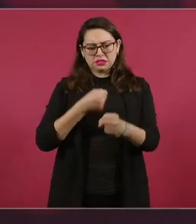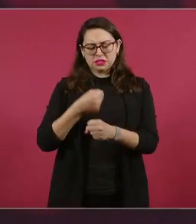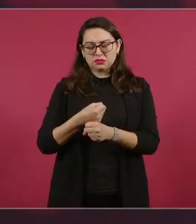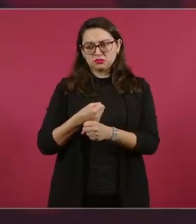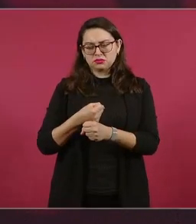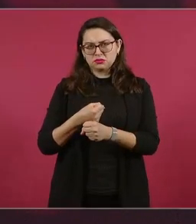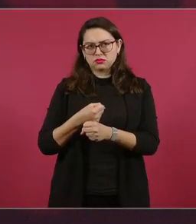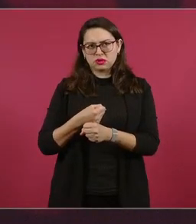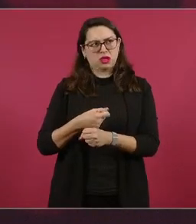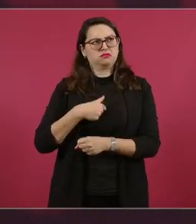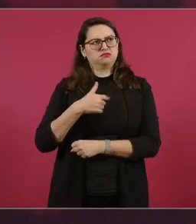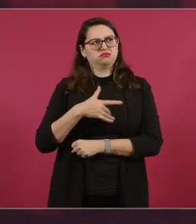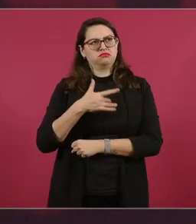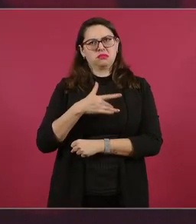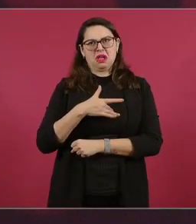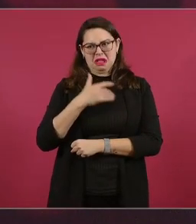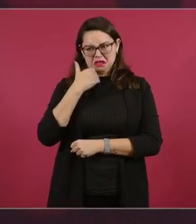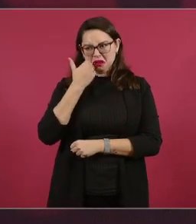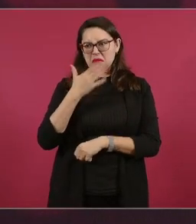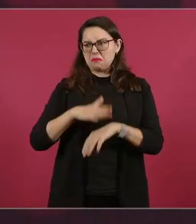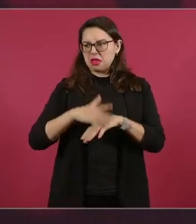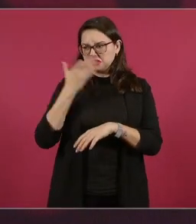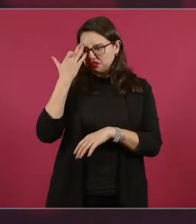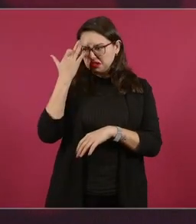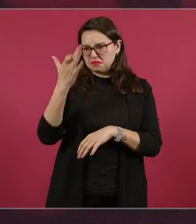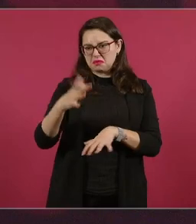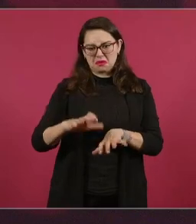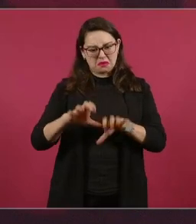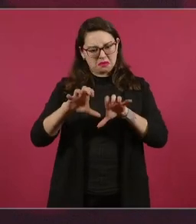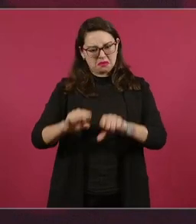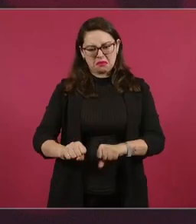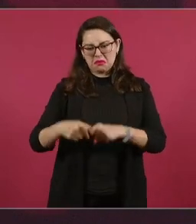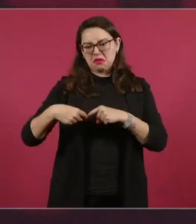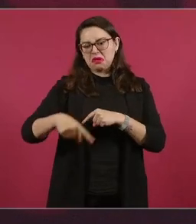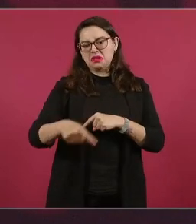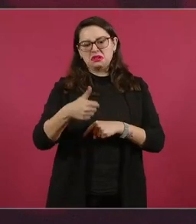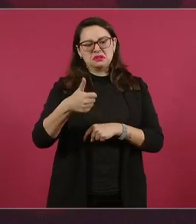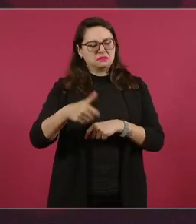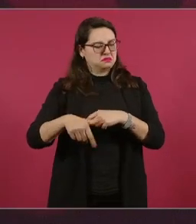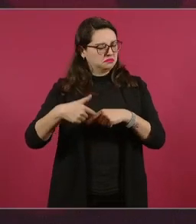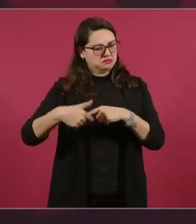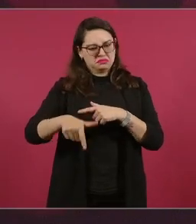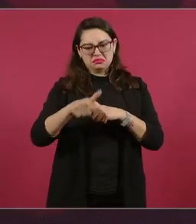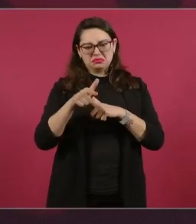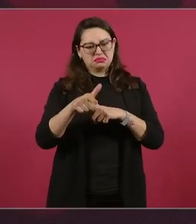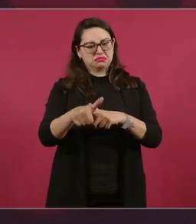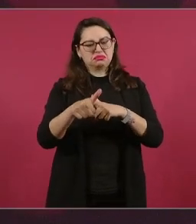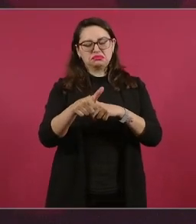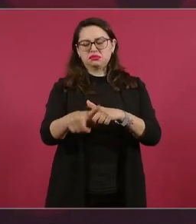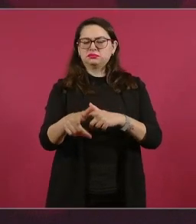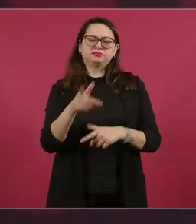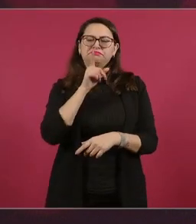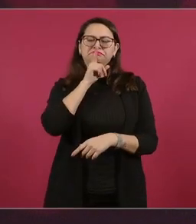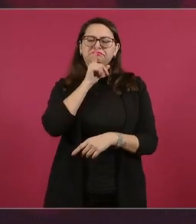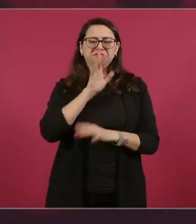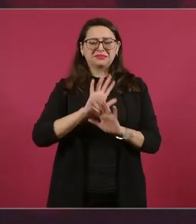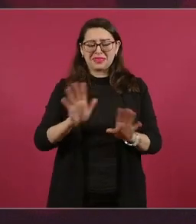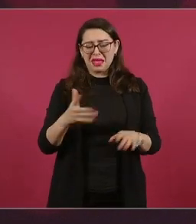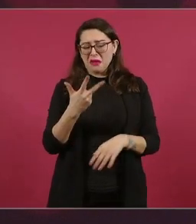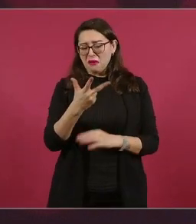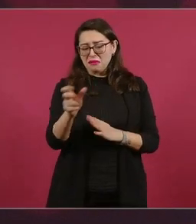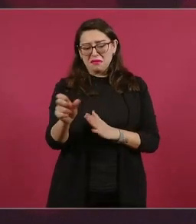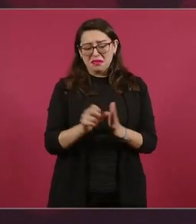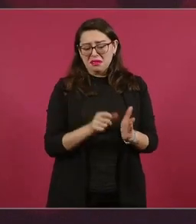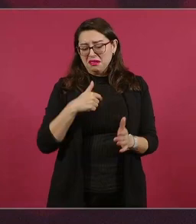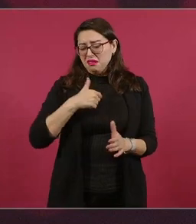perpetuarme en el poder, pues ya me voy. Yo recuerdo que hace como